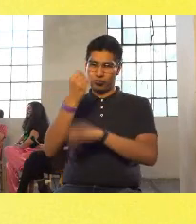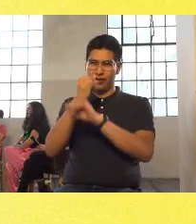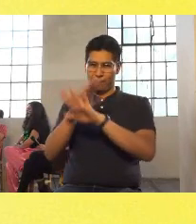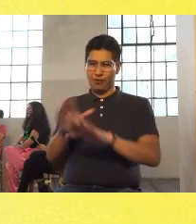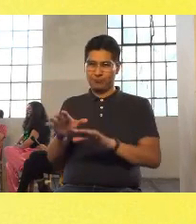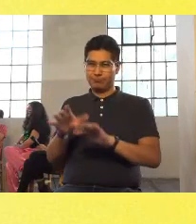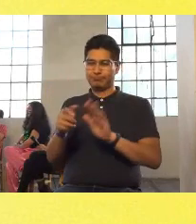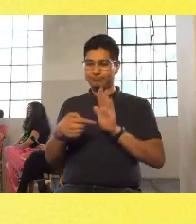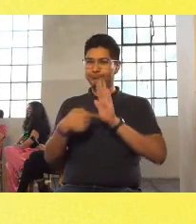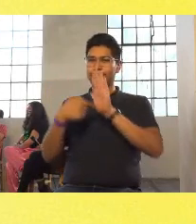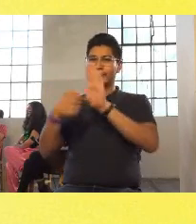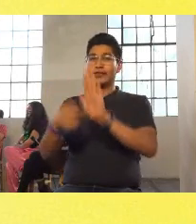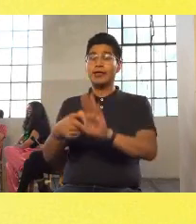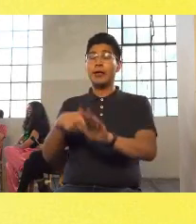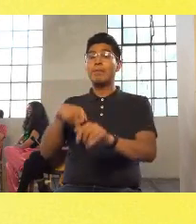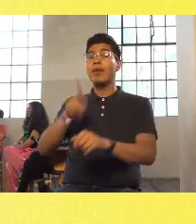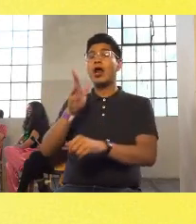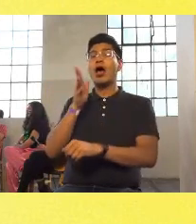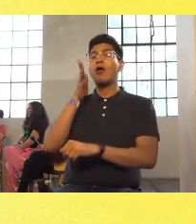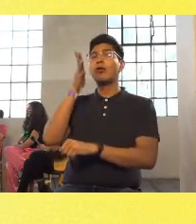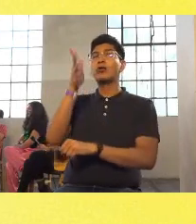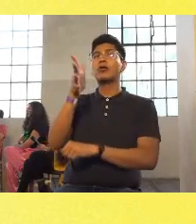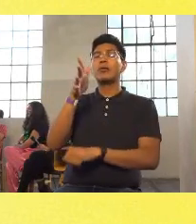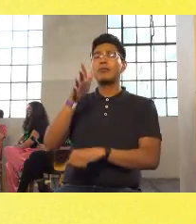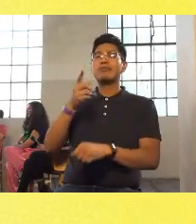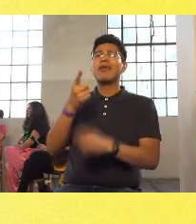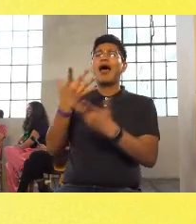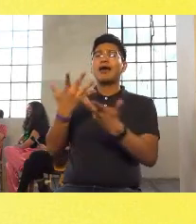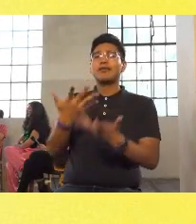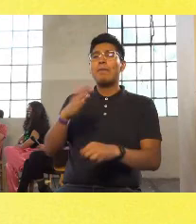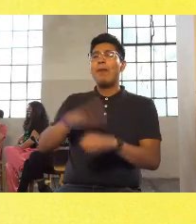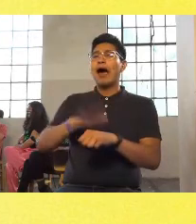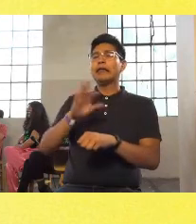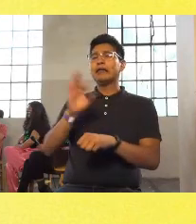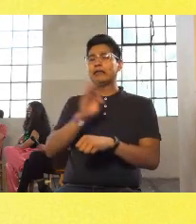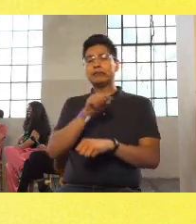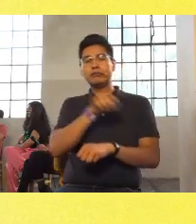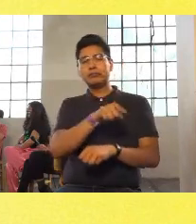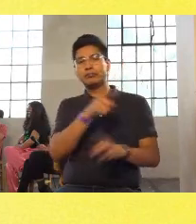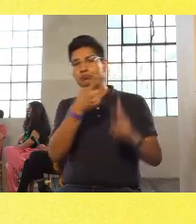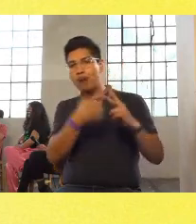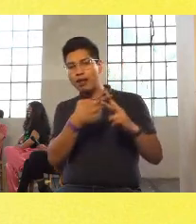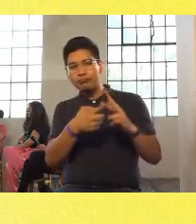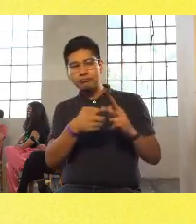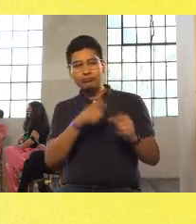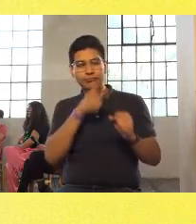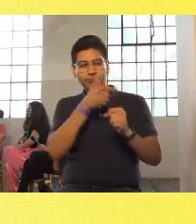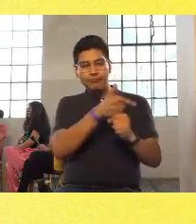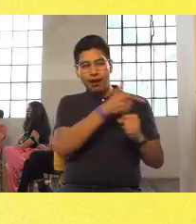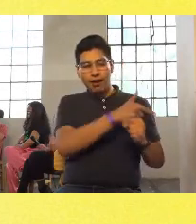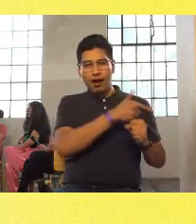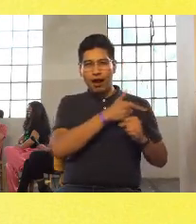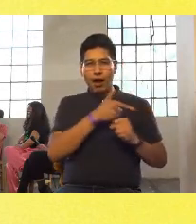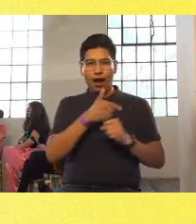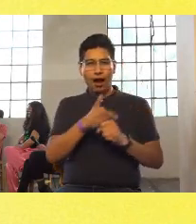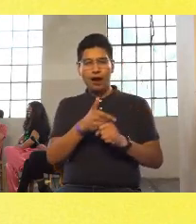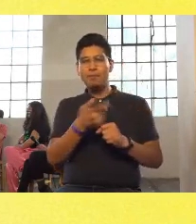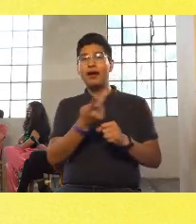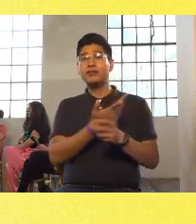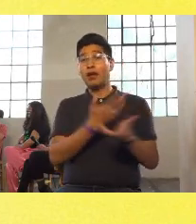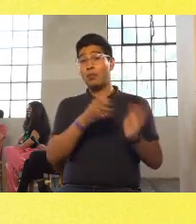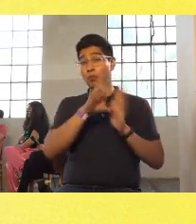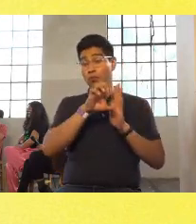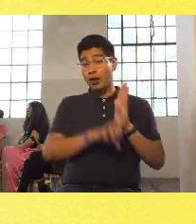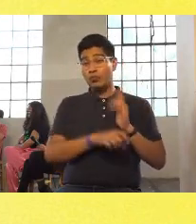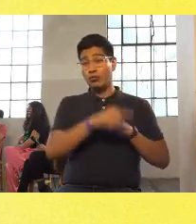futuro, como qué sigue, ¿no? Como con esos números que se están encontrando, con esas Intersecciones que están encontrando ahí entre el amor romántico y la